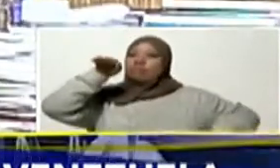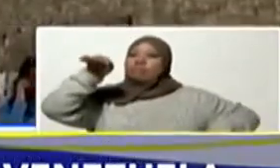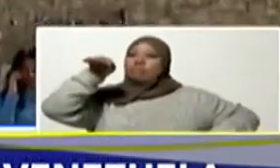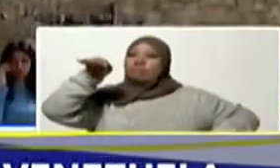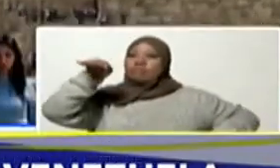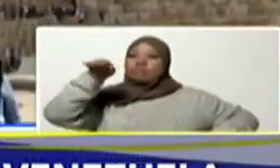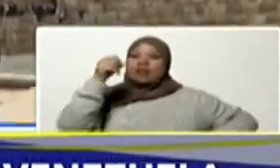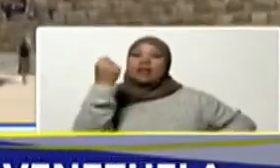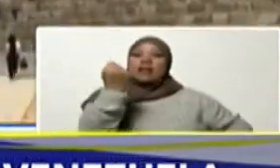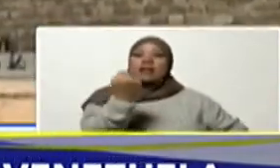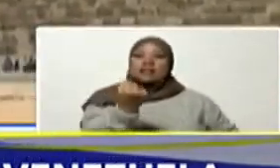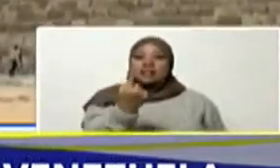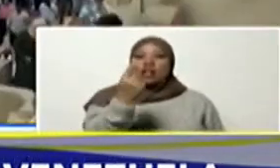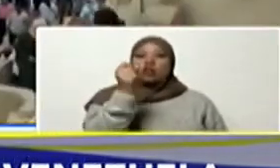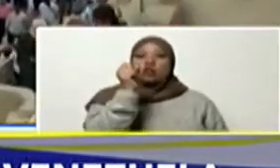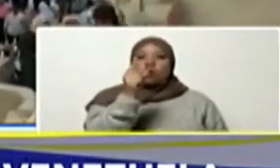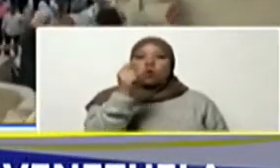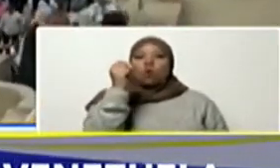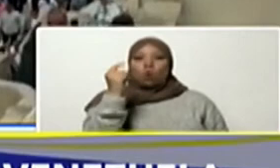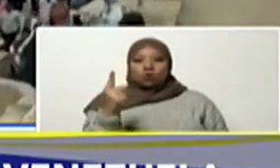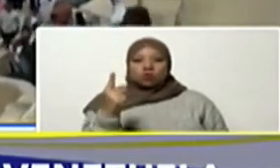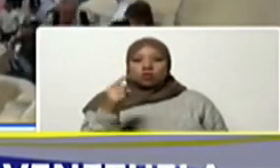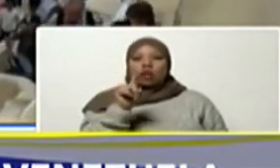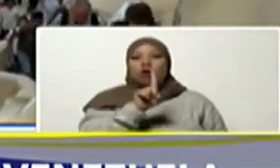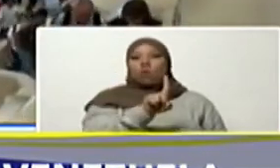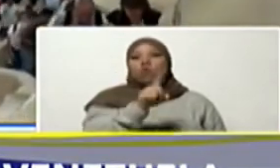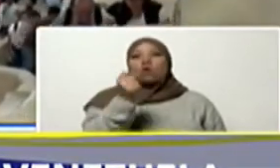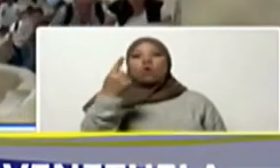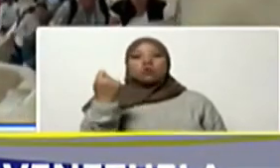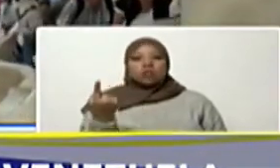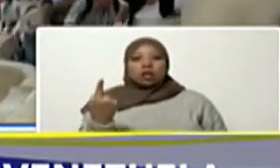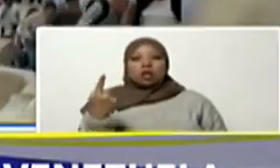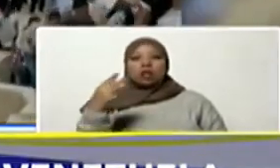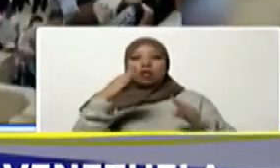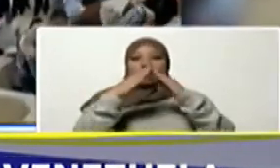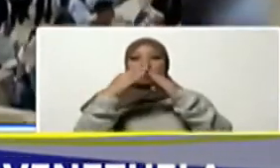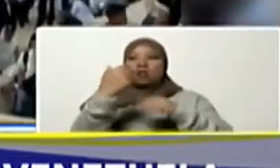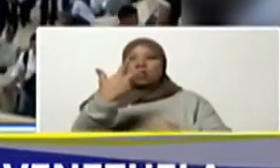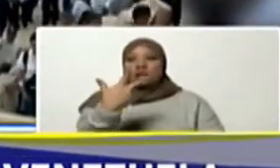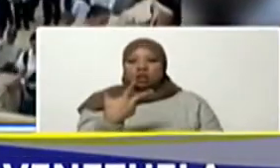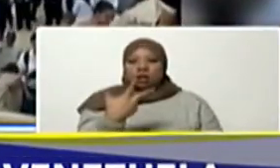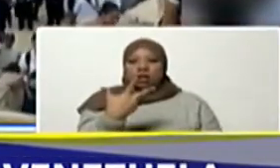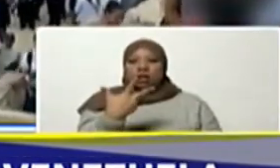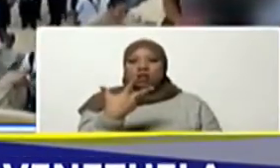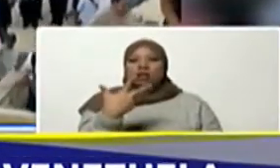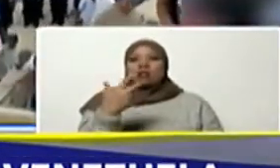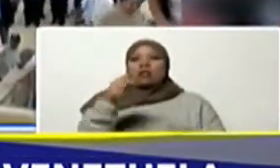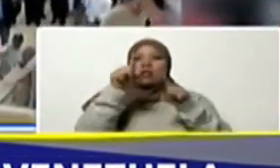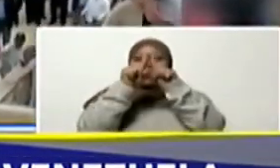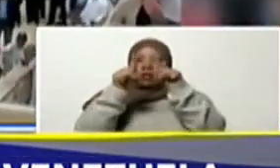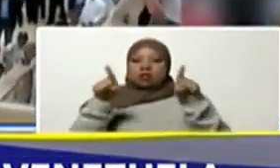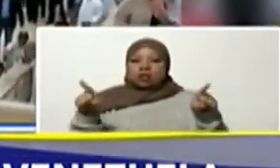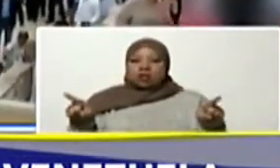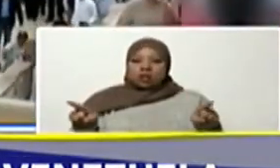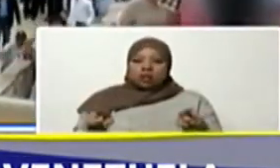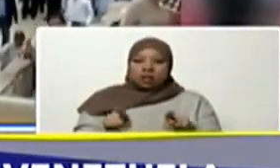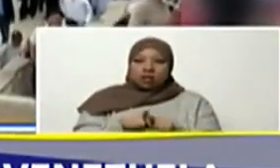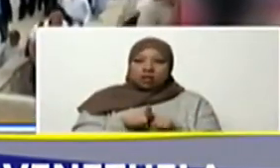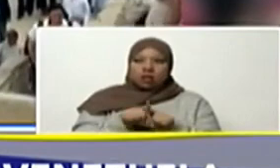111 pirámides. Hay tres pirámides principales que son las conocidas. La pirámide de